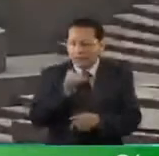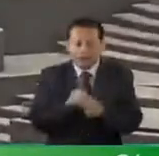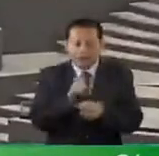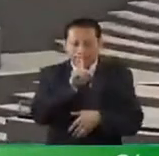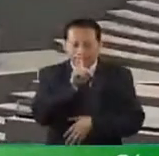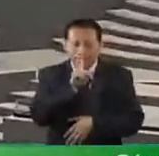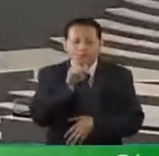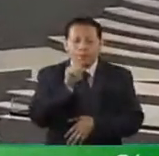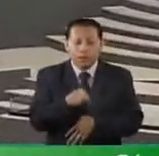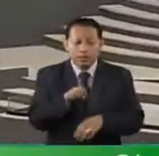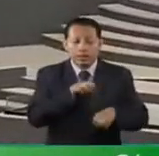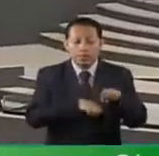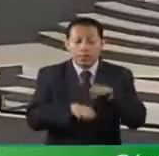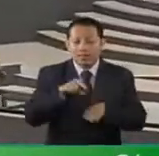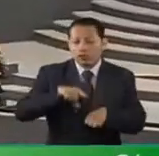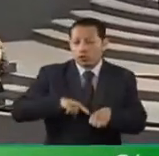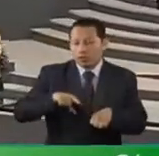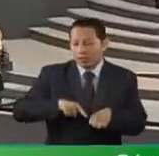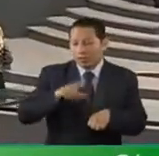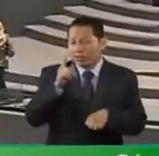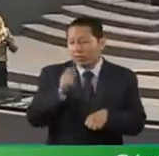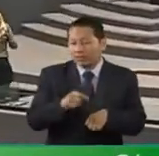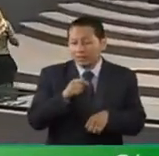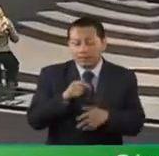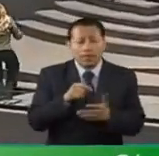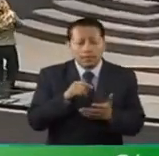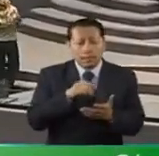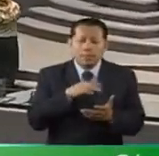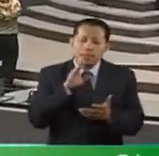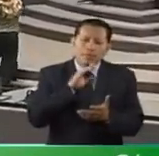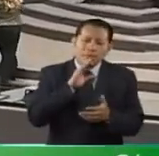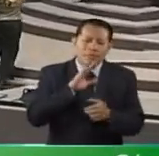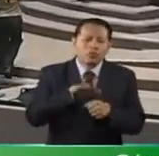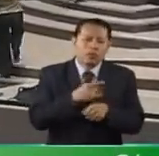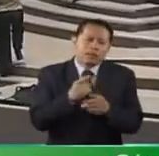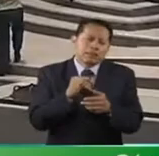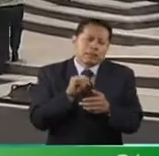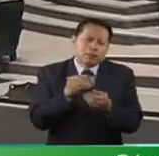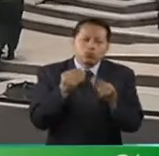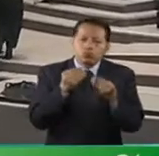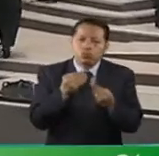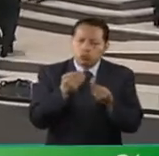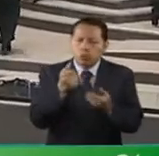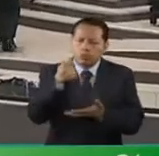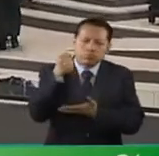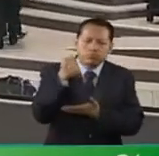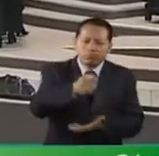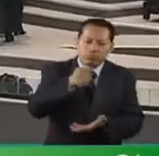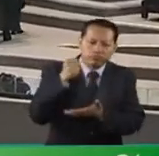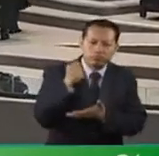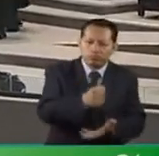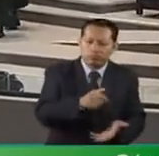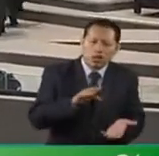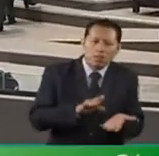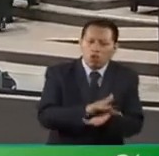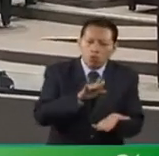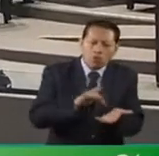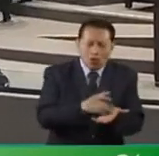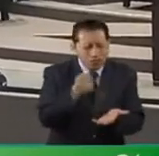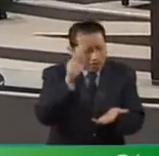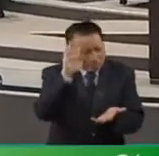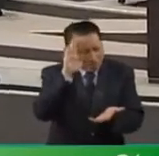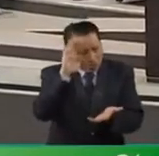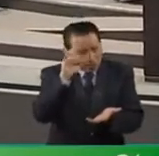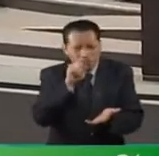ineficiencia de las empresas del Estado se ha dado a pesar de los constantes apoyos que se han otorgado de manera indiscriminada